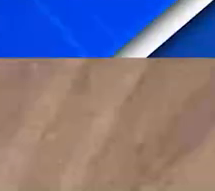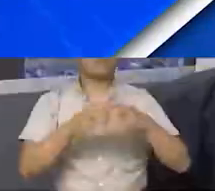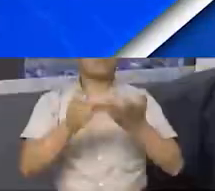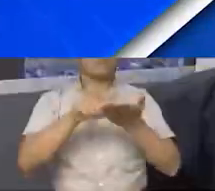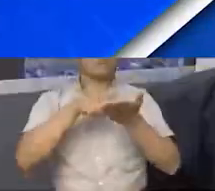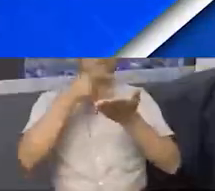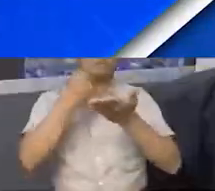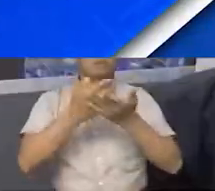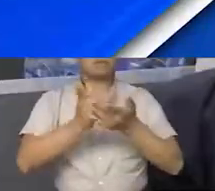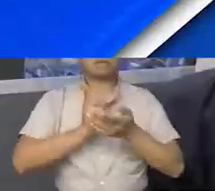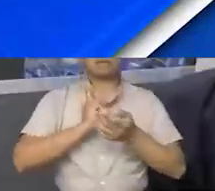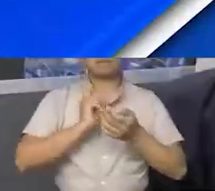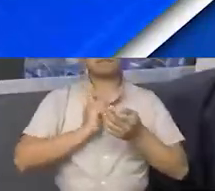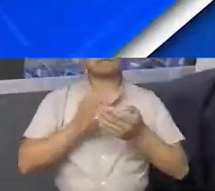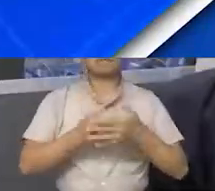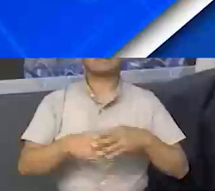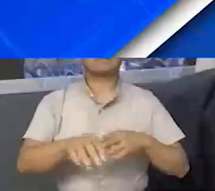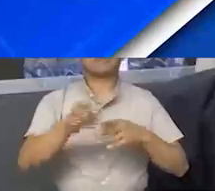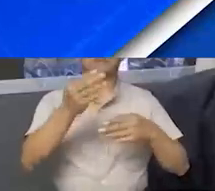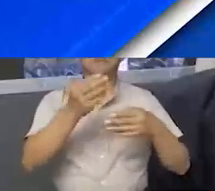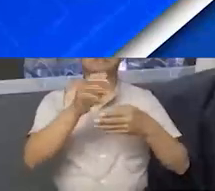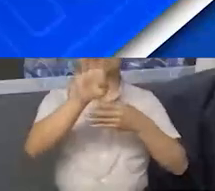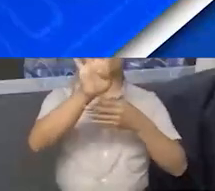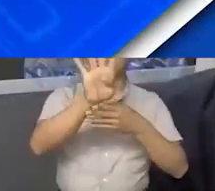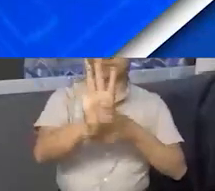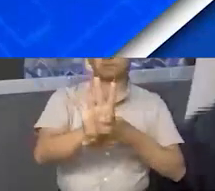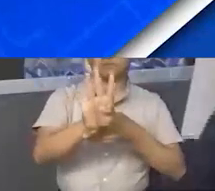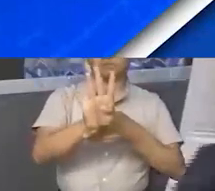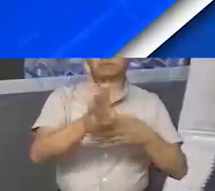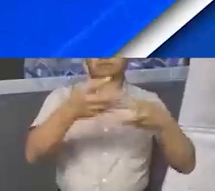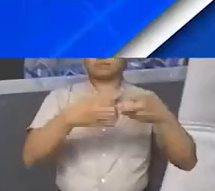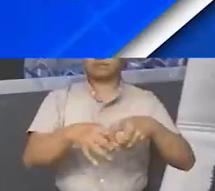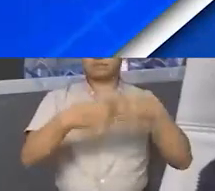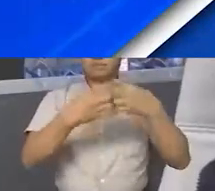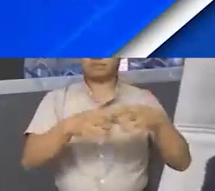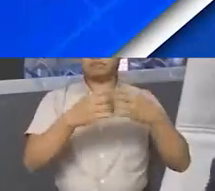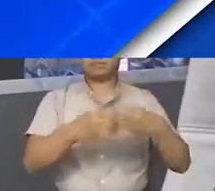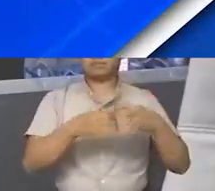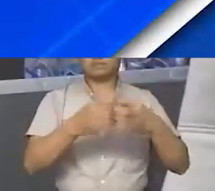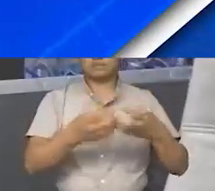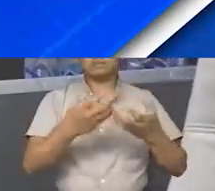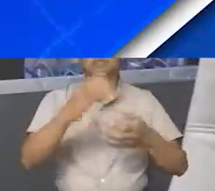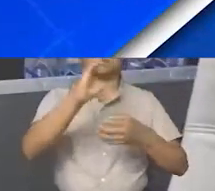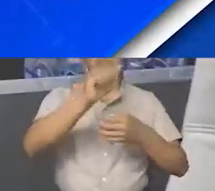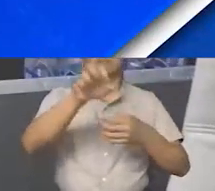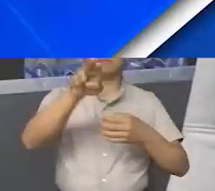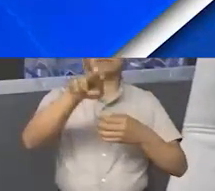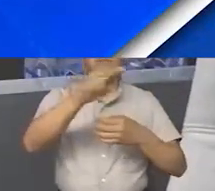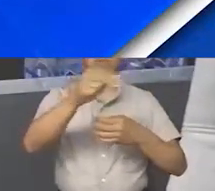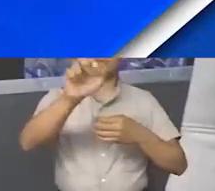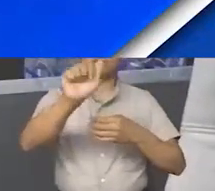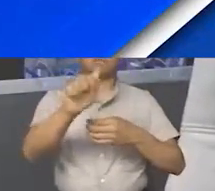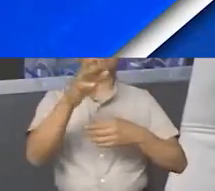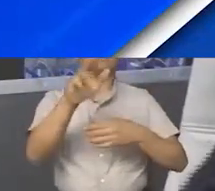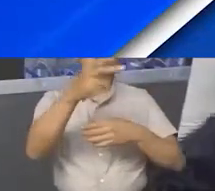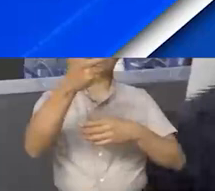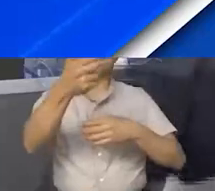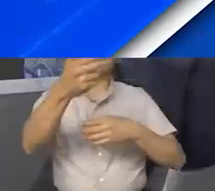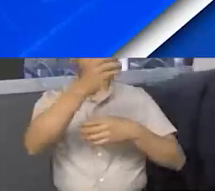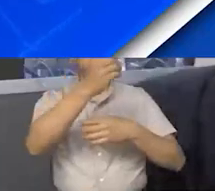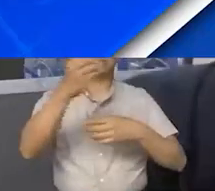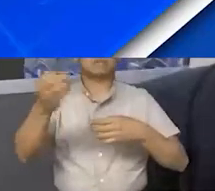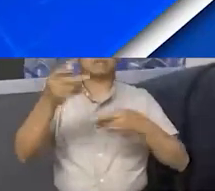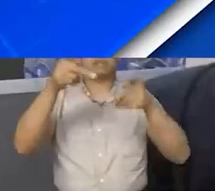azucarera cuenta con 4 ingenios procesadores de caña y más de 800